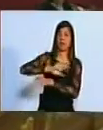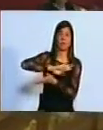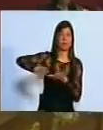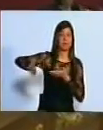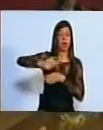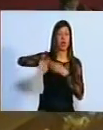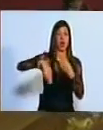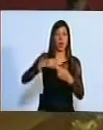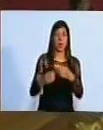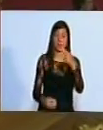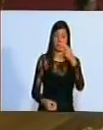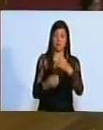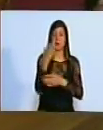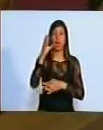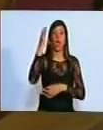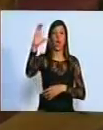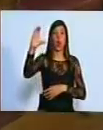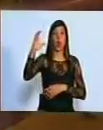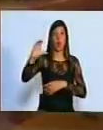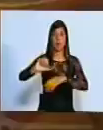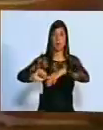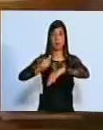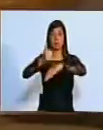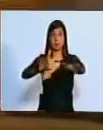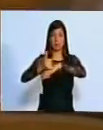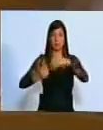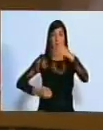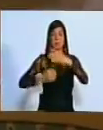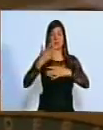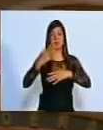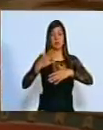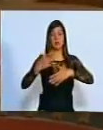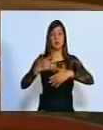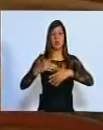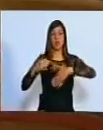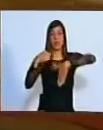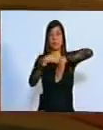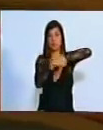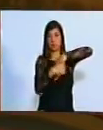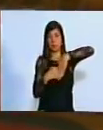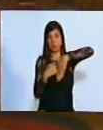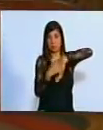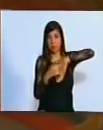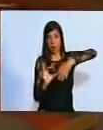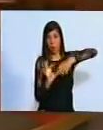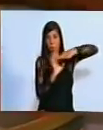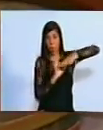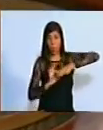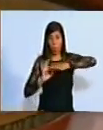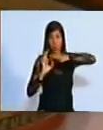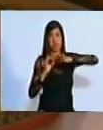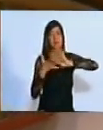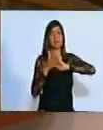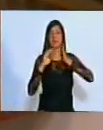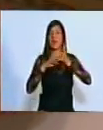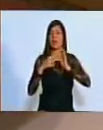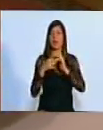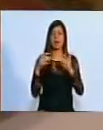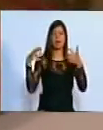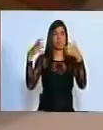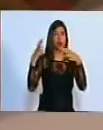Colombia, Colombia la Grande. La construcción de la patria debe significar el esfuerzo colectivo de luchar por nuestra